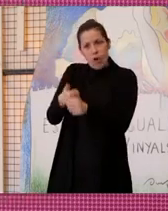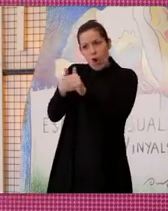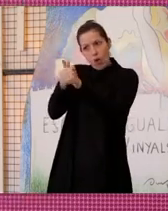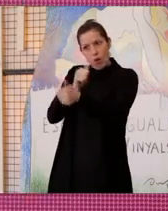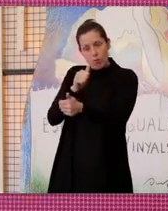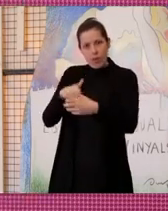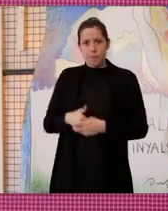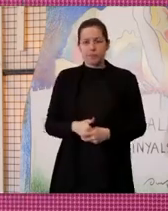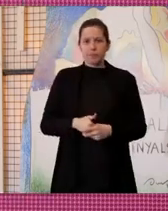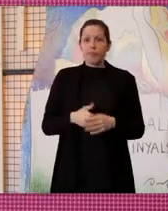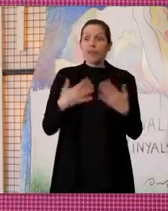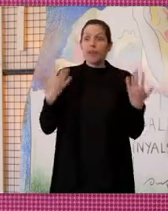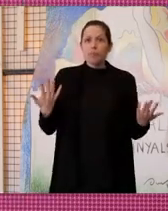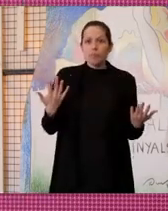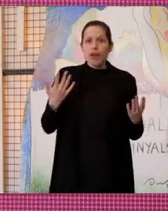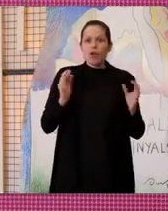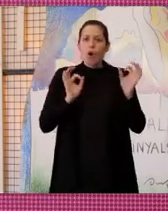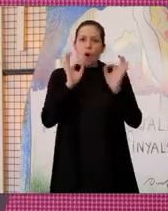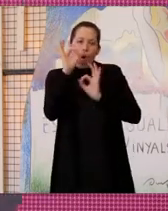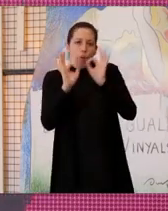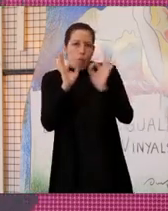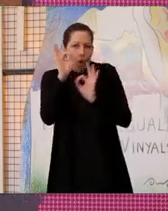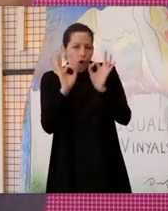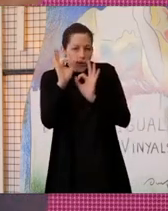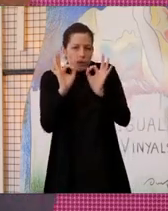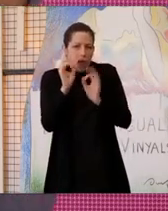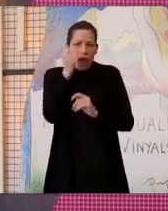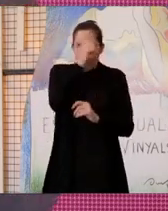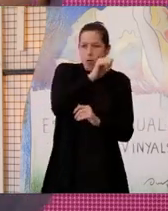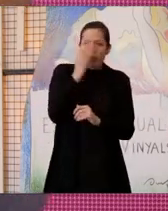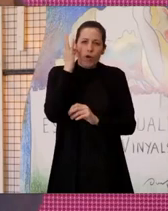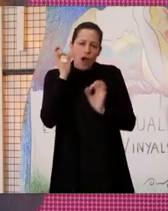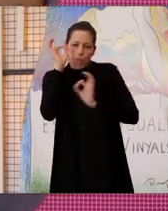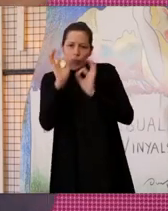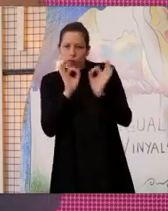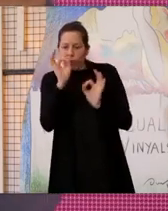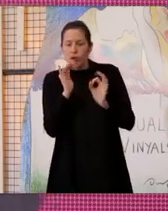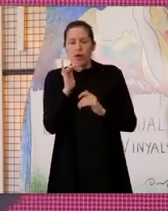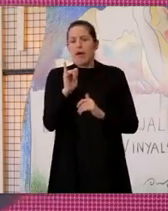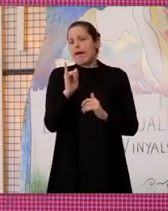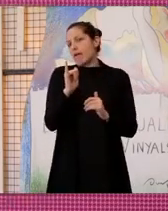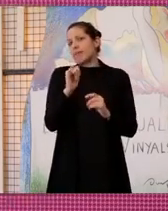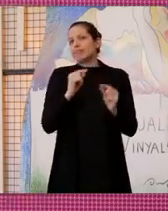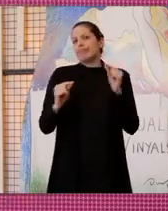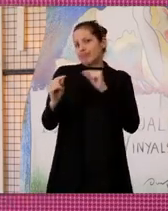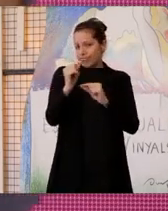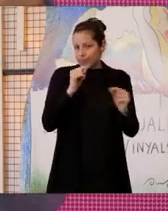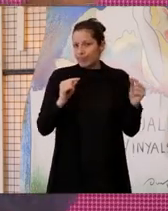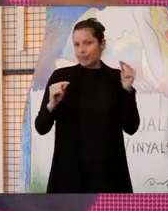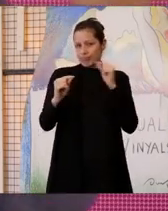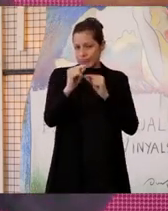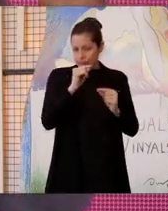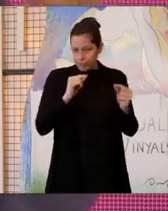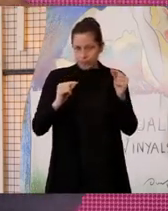se dice Ay que es que las cuotas van a empezar a nombrar una serie de no retrasadas